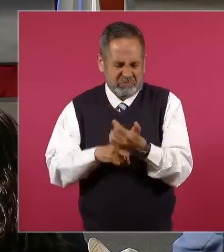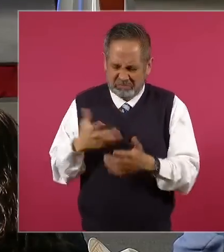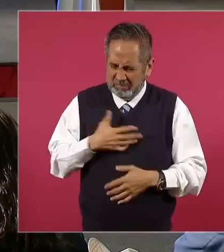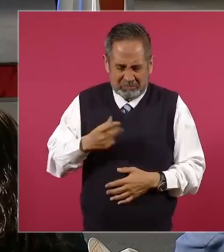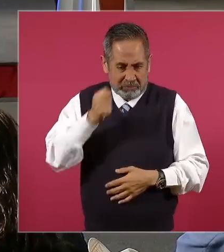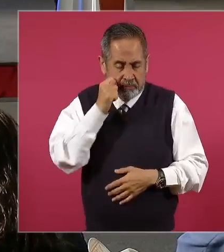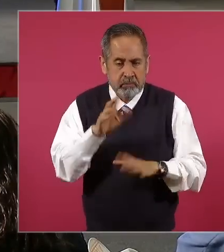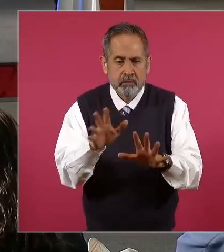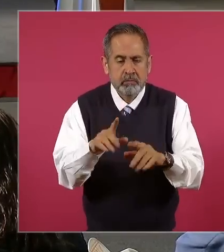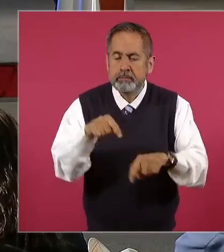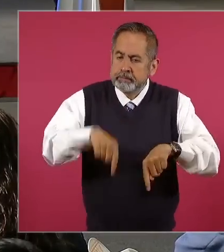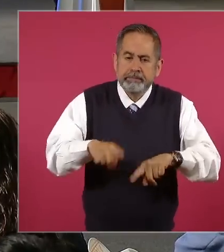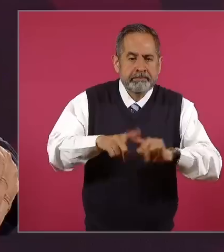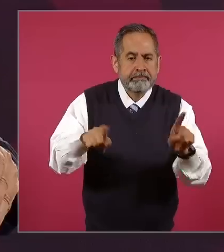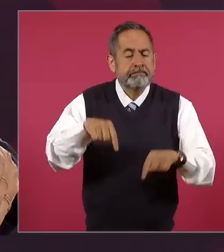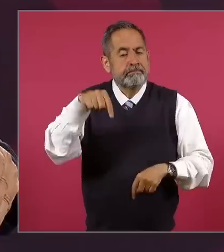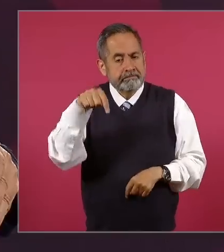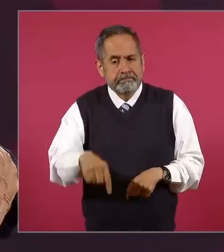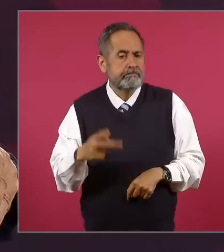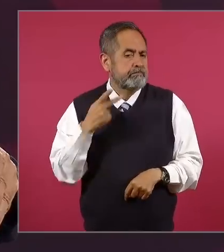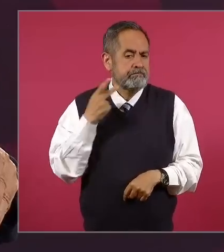cuestiones políticas.